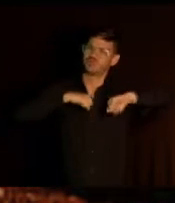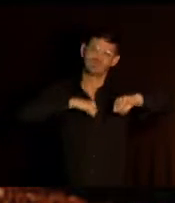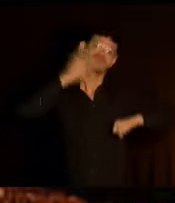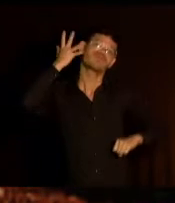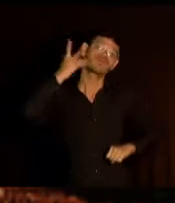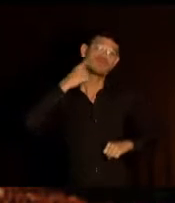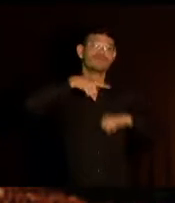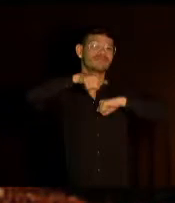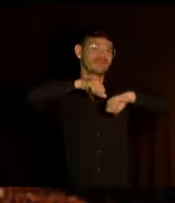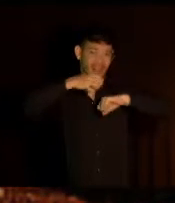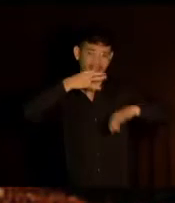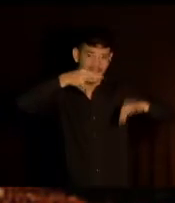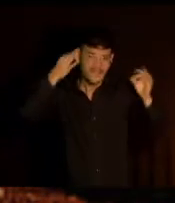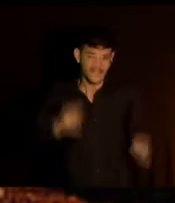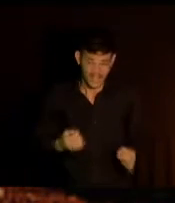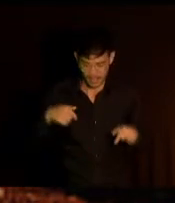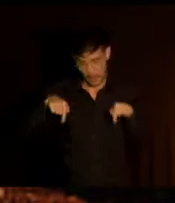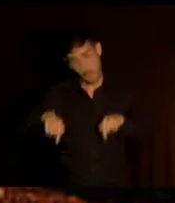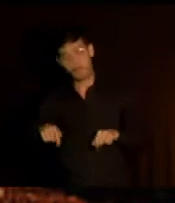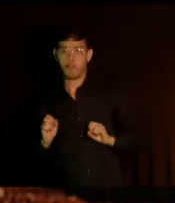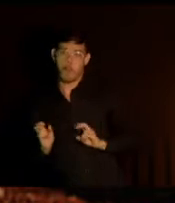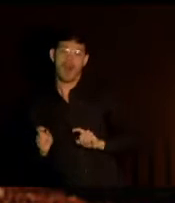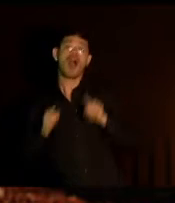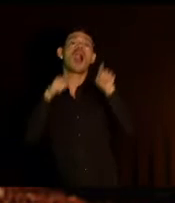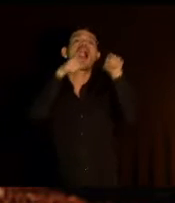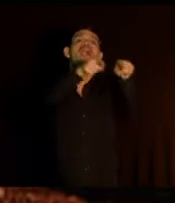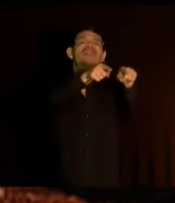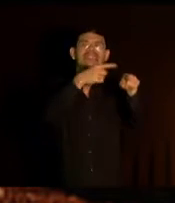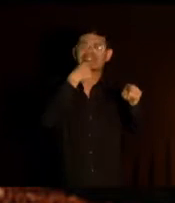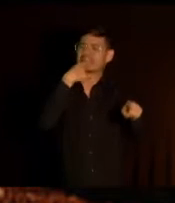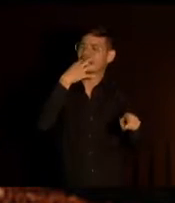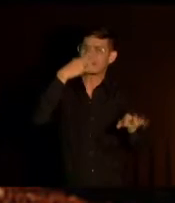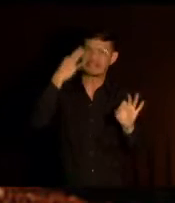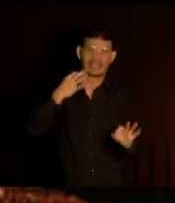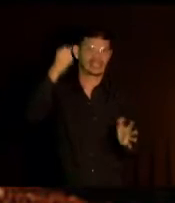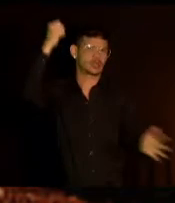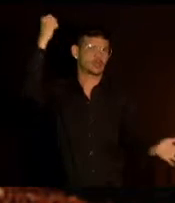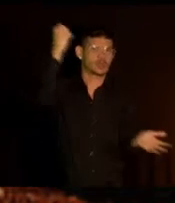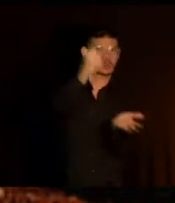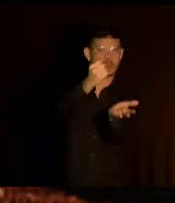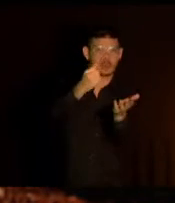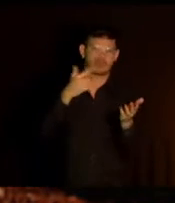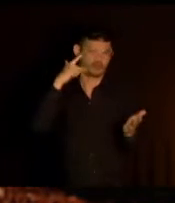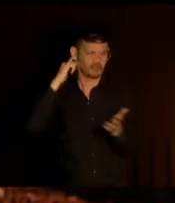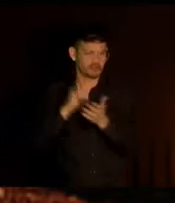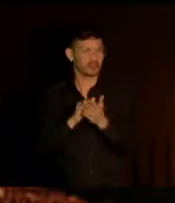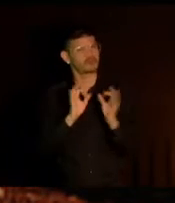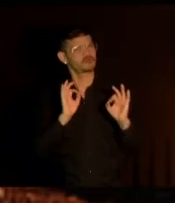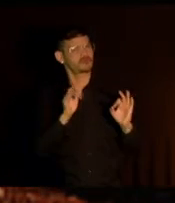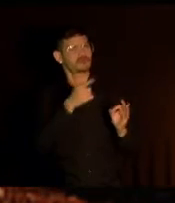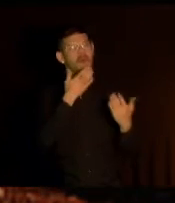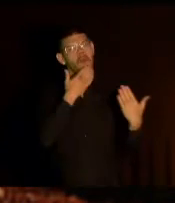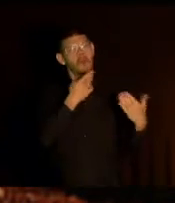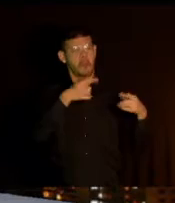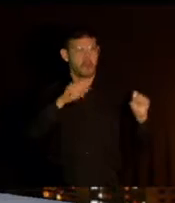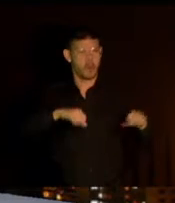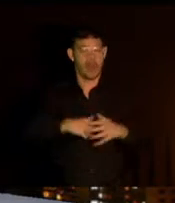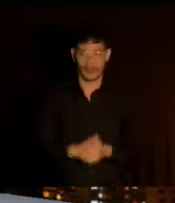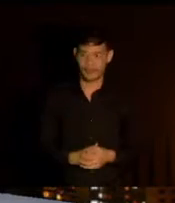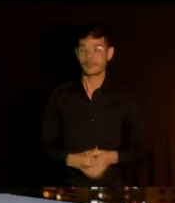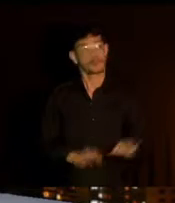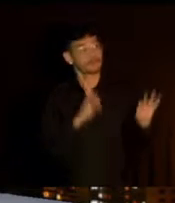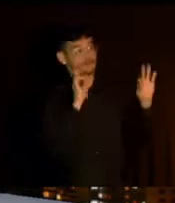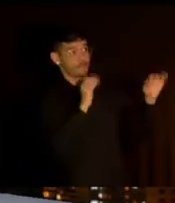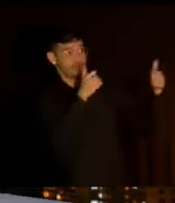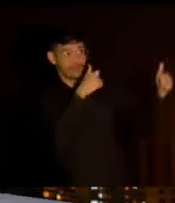hay menos recursos. Entonces, yo creo que credenciales tienen para presentar. Muy bien. También está con nosotros